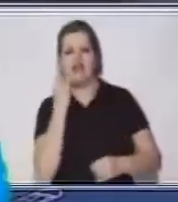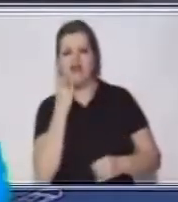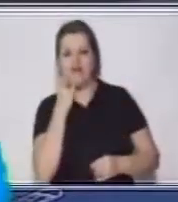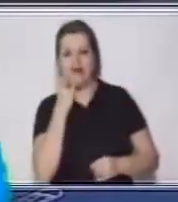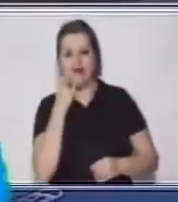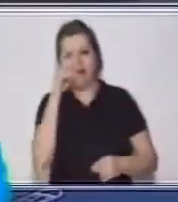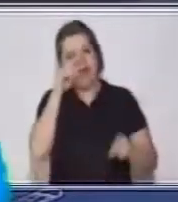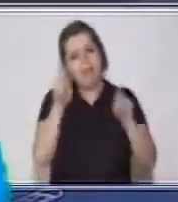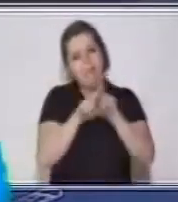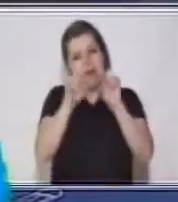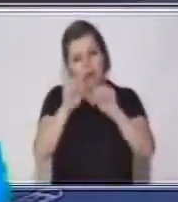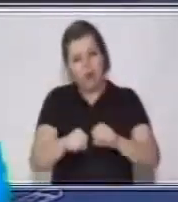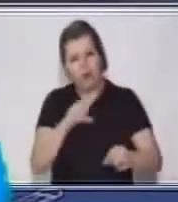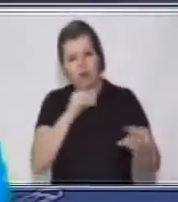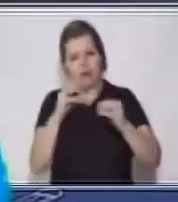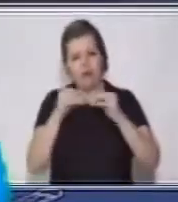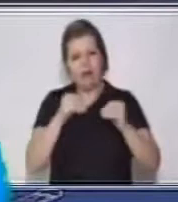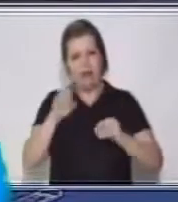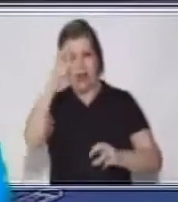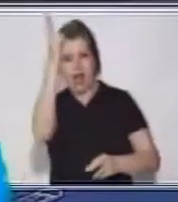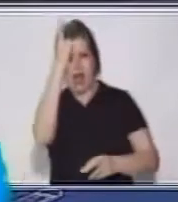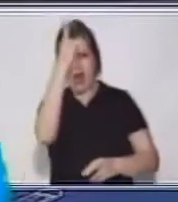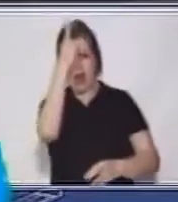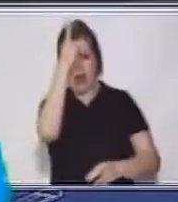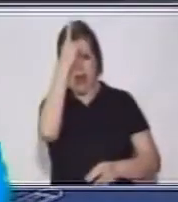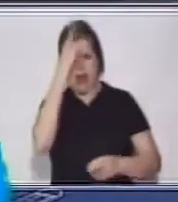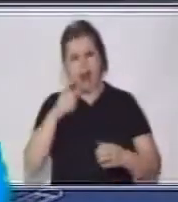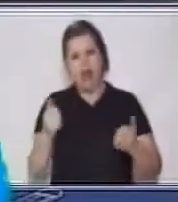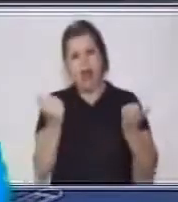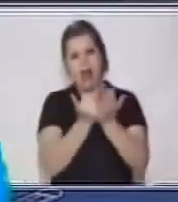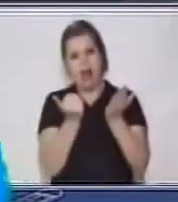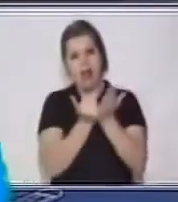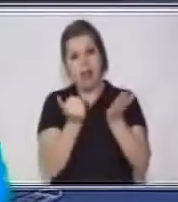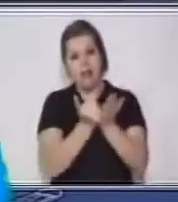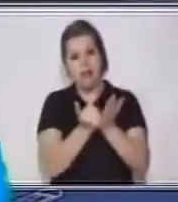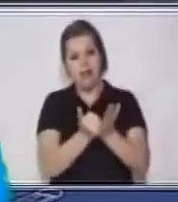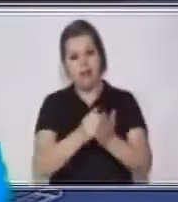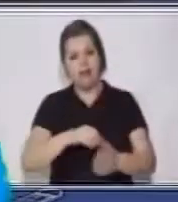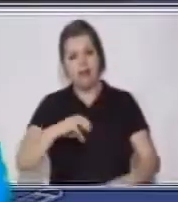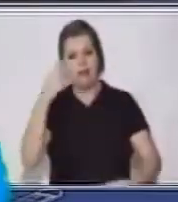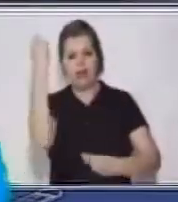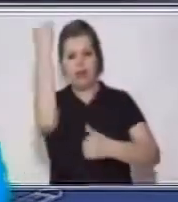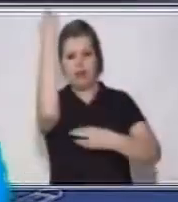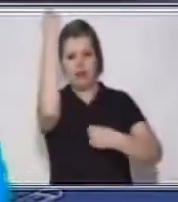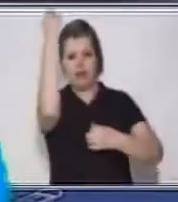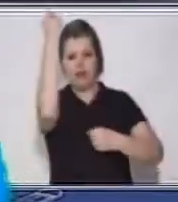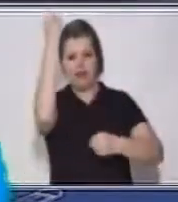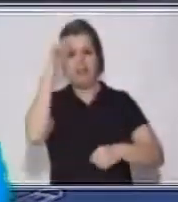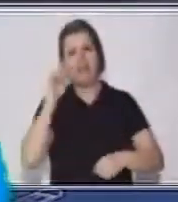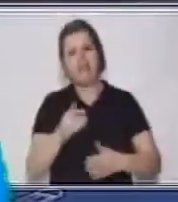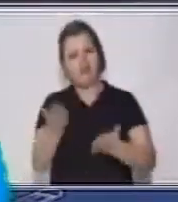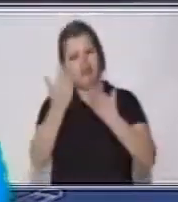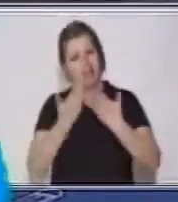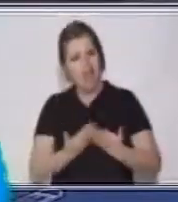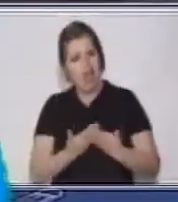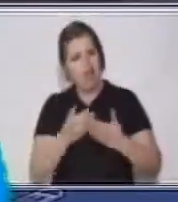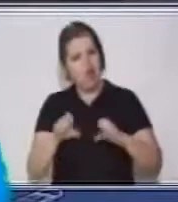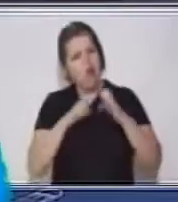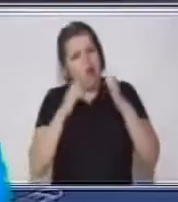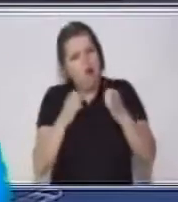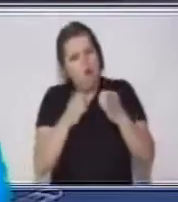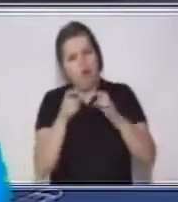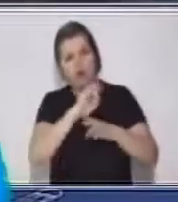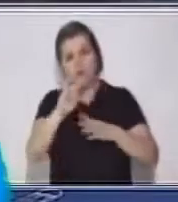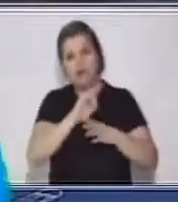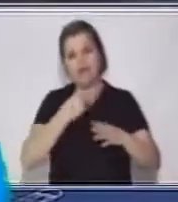podemos hablar que la Real Academia Española es la fundamental de dar esas reglas y esas normas para nuestro idioma. A